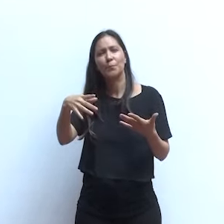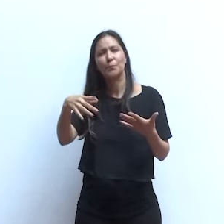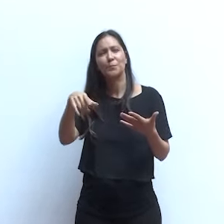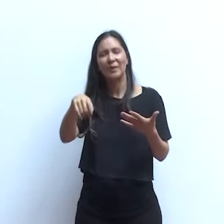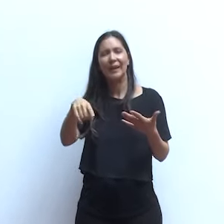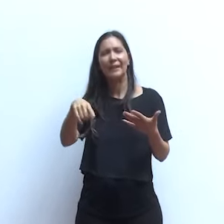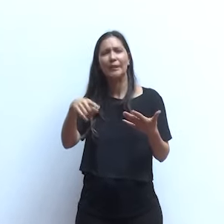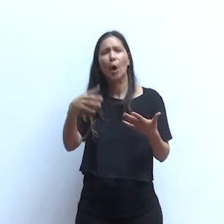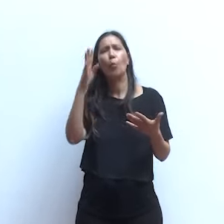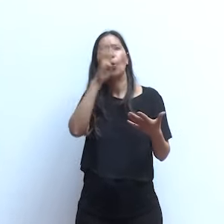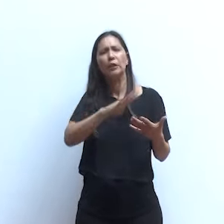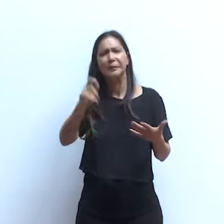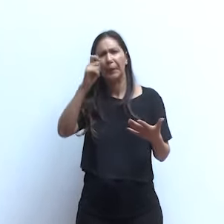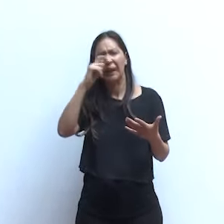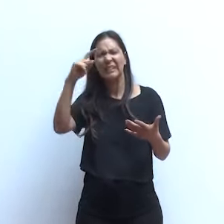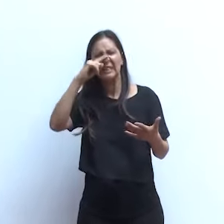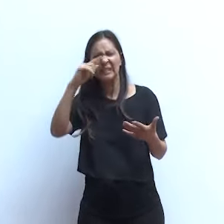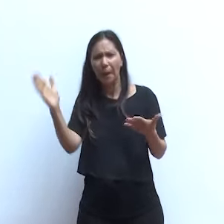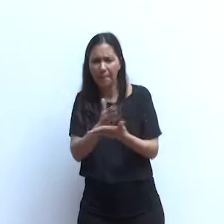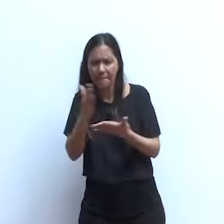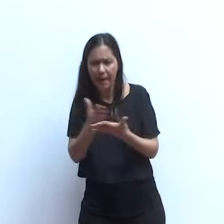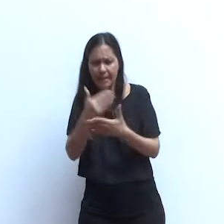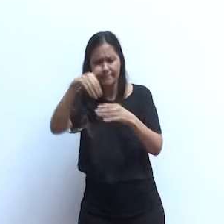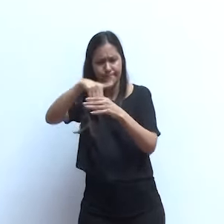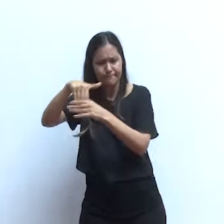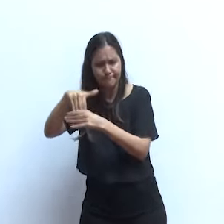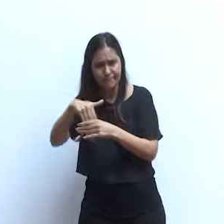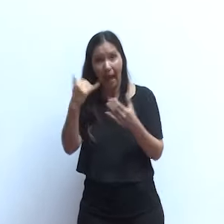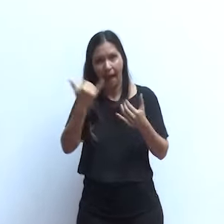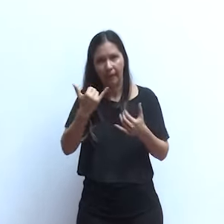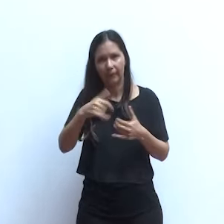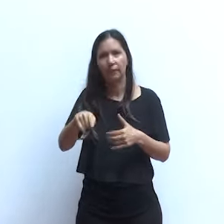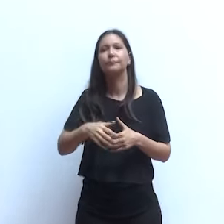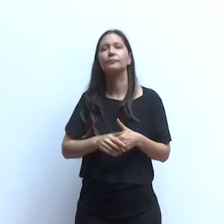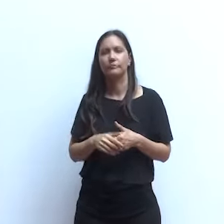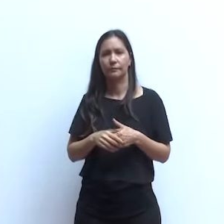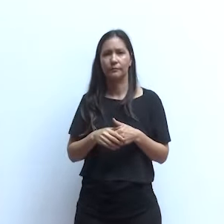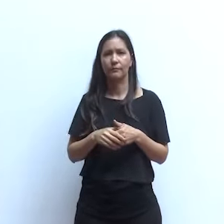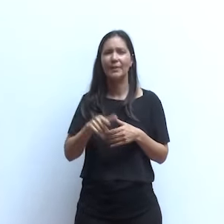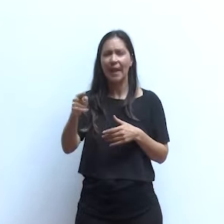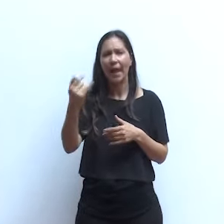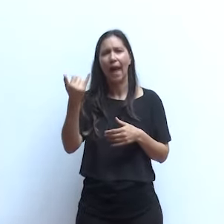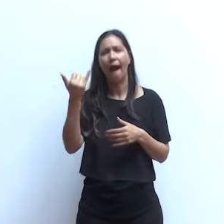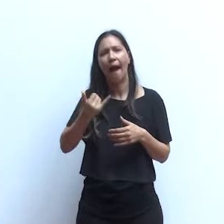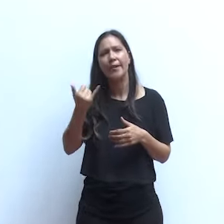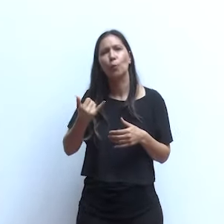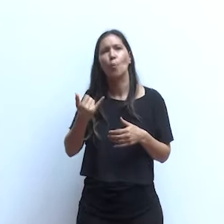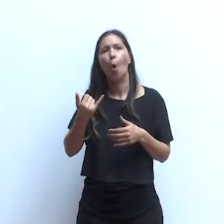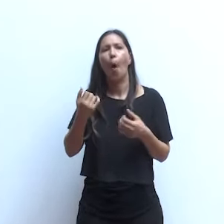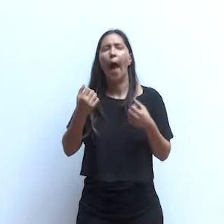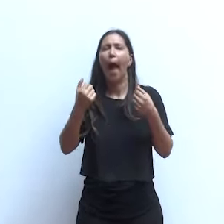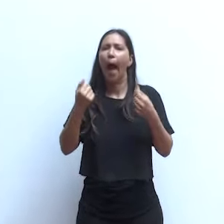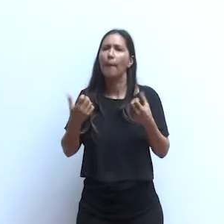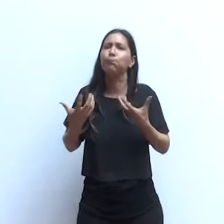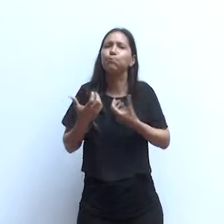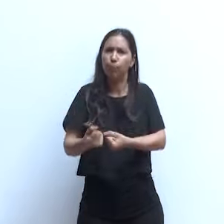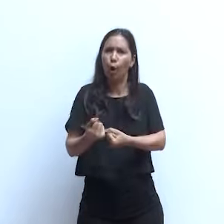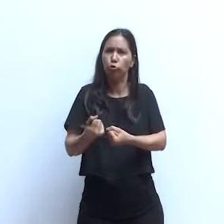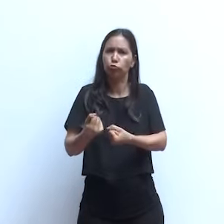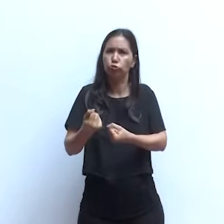eh Javier encuentra en grams un punto de apoyo y y desde des allí